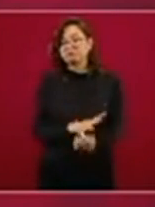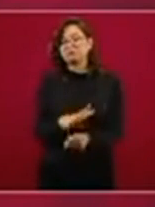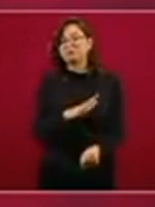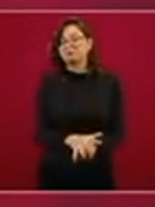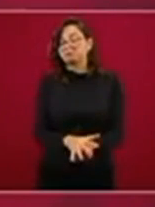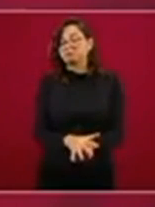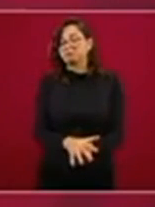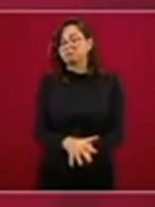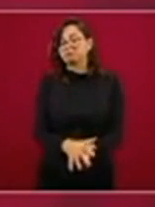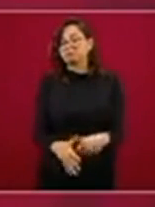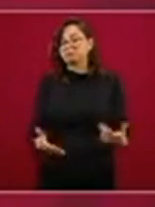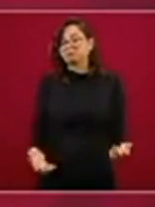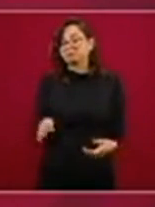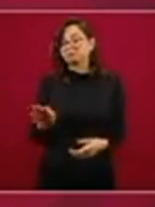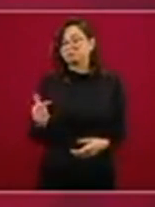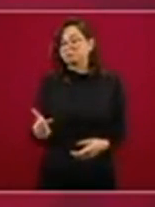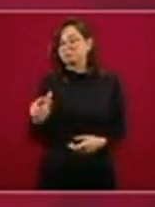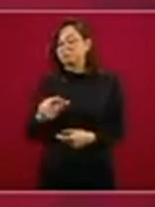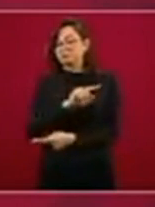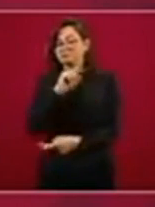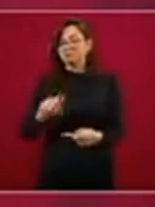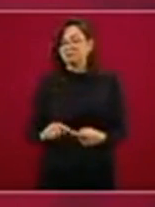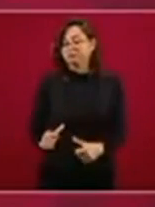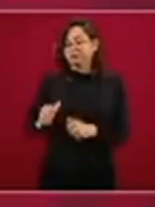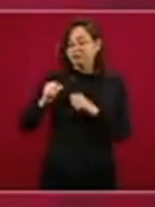Fiscalía y el Poder Judicial van resolviendo